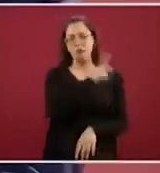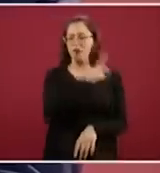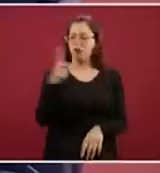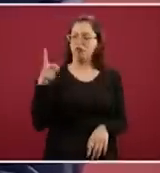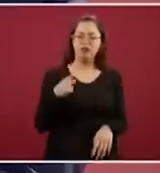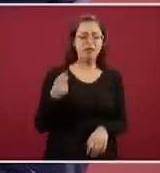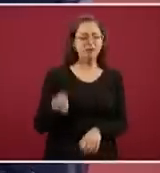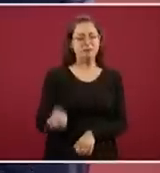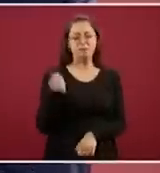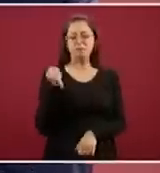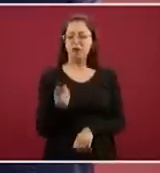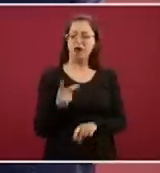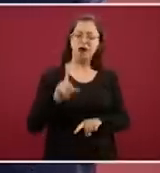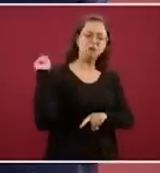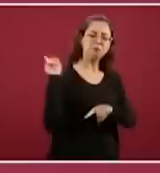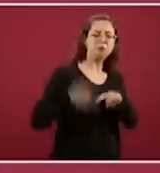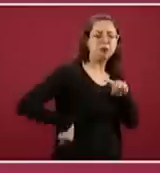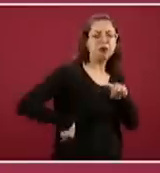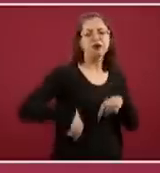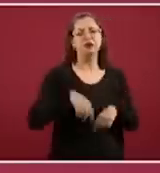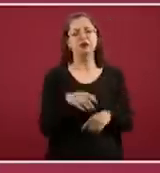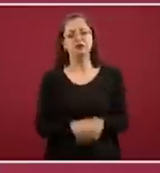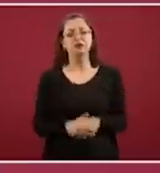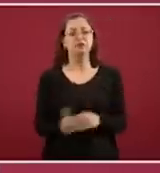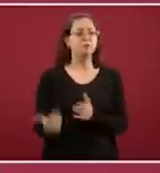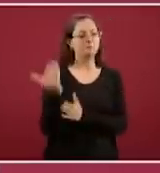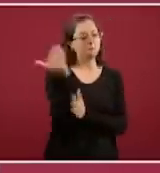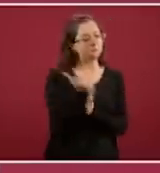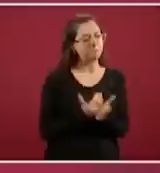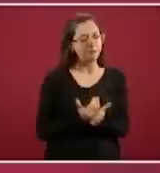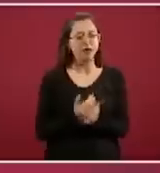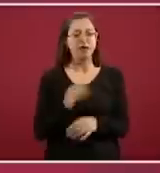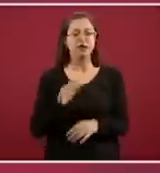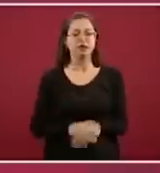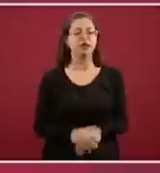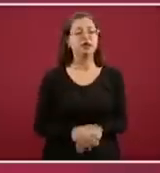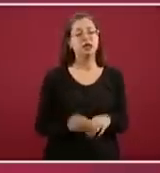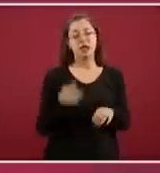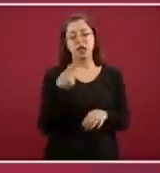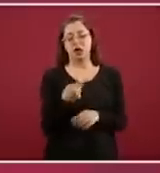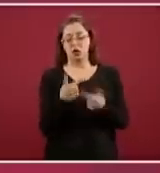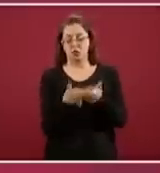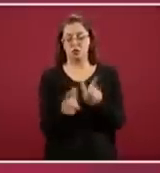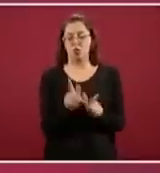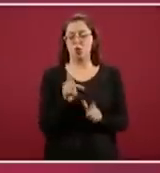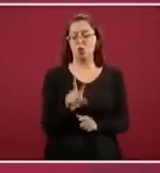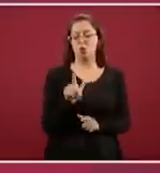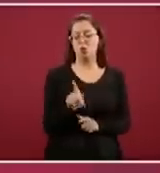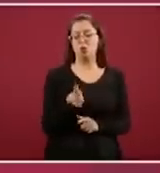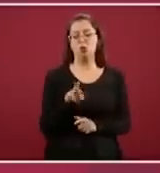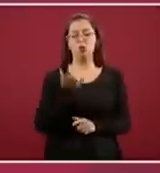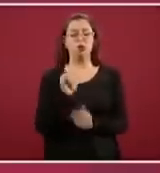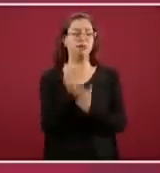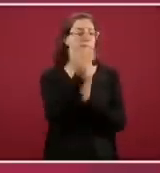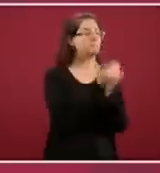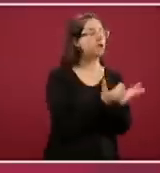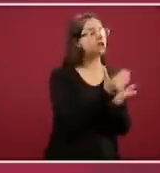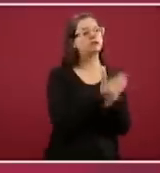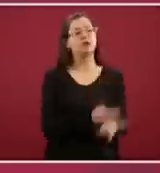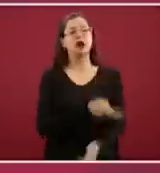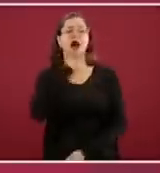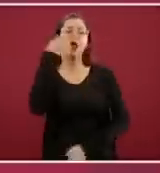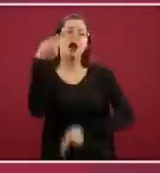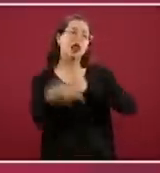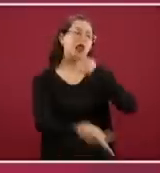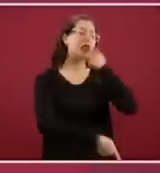los privilegios y que hay que reducir el número de plurinominales y todo eso, pero